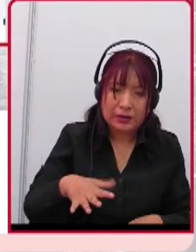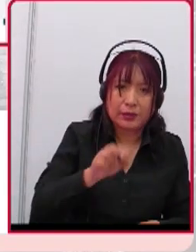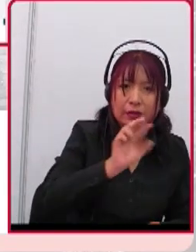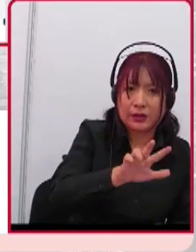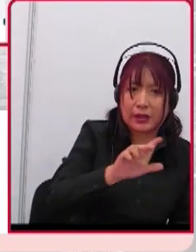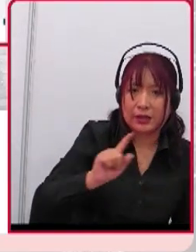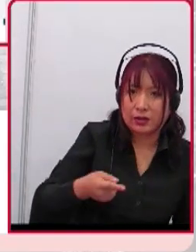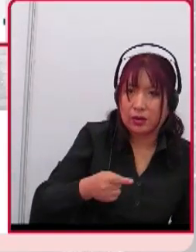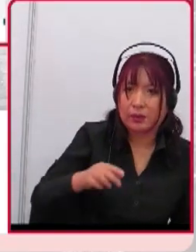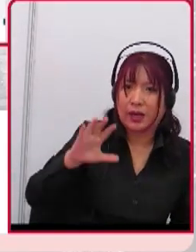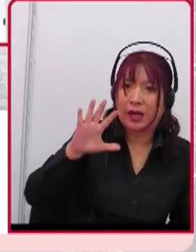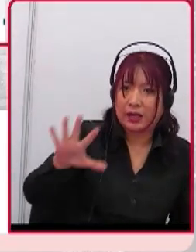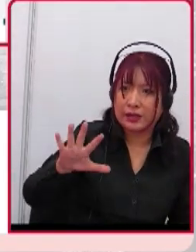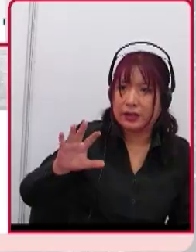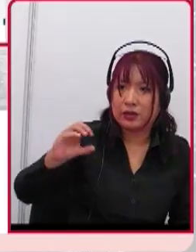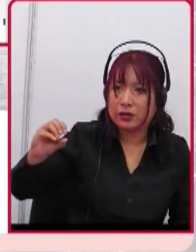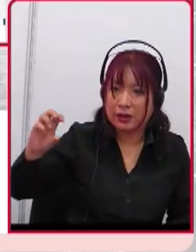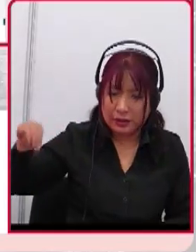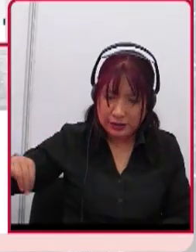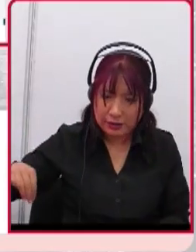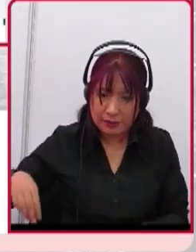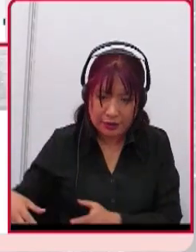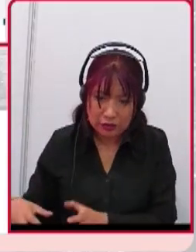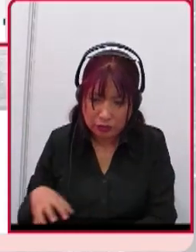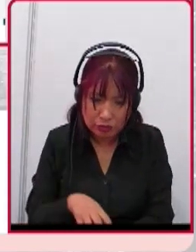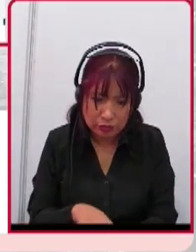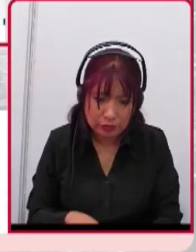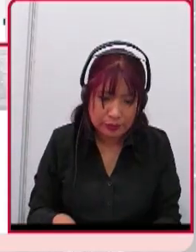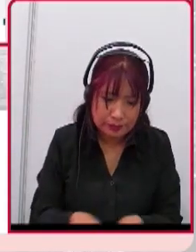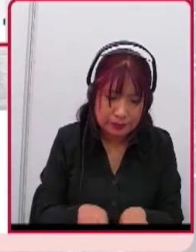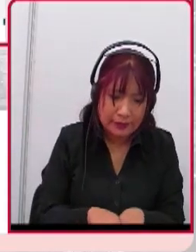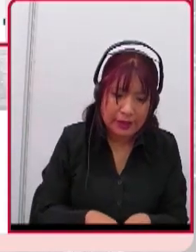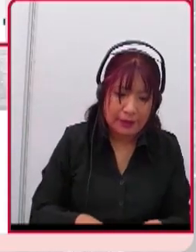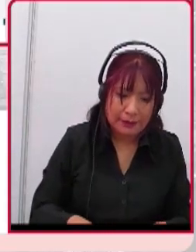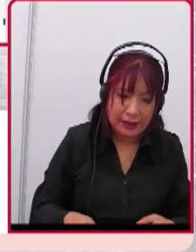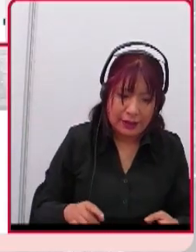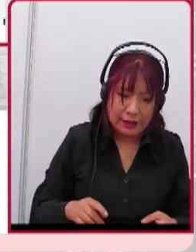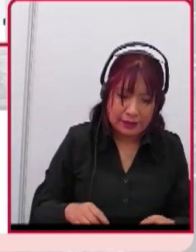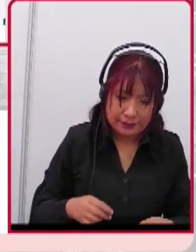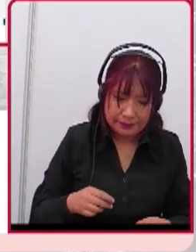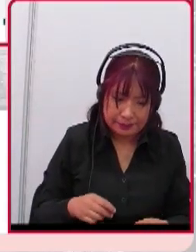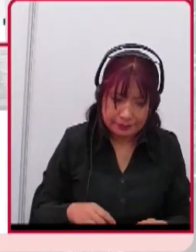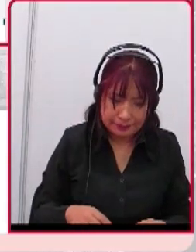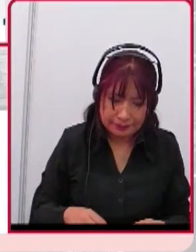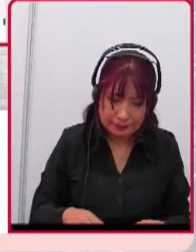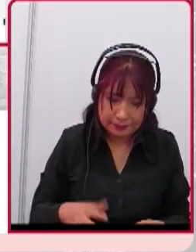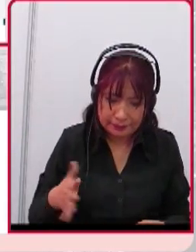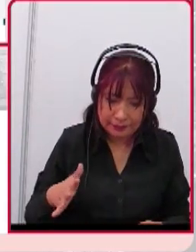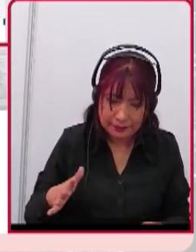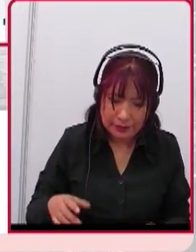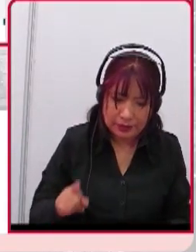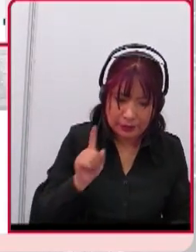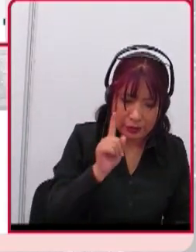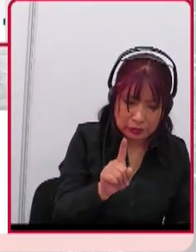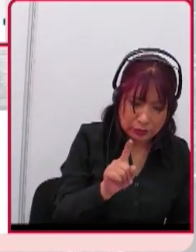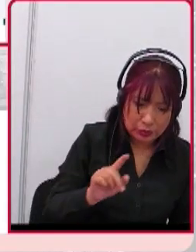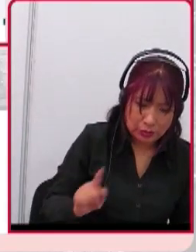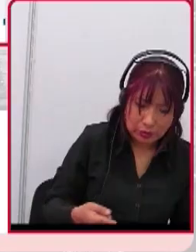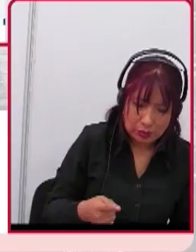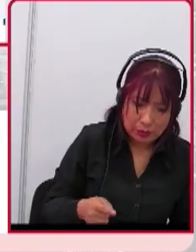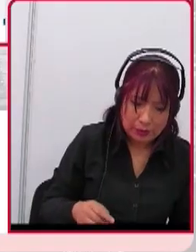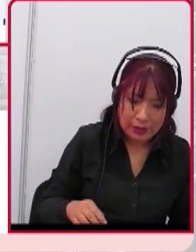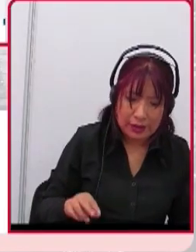3.5 centímetros, con simulaciones en este caso en Gase-Borros, y con una varianza en este caso de 1.2 en un tema